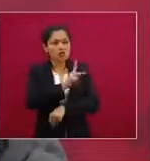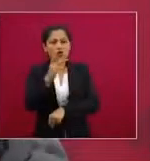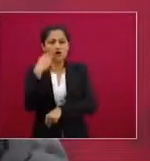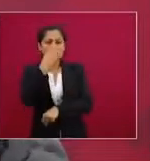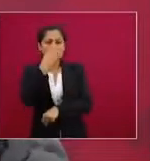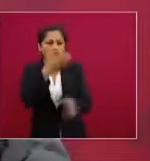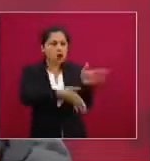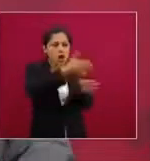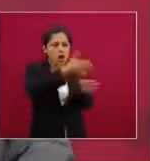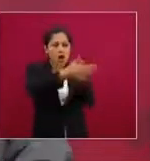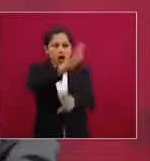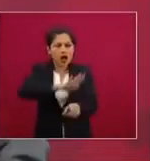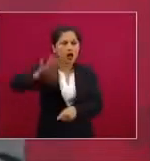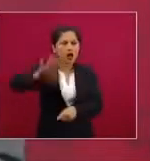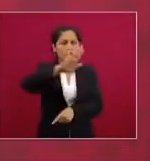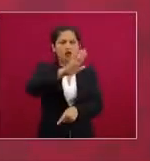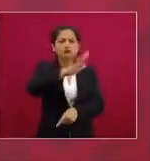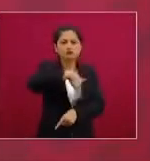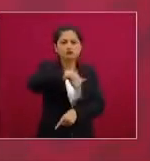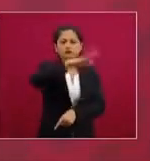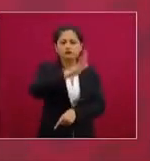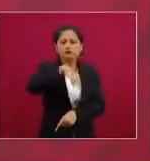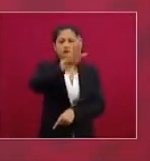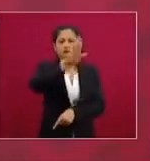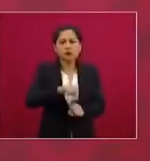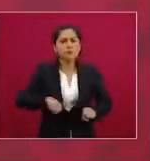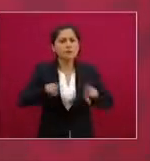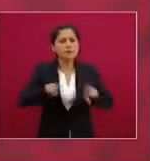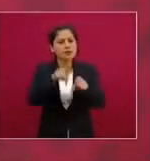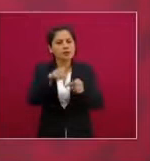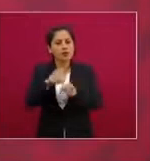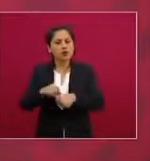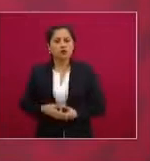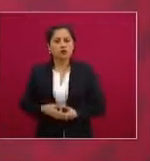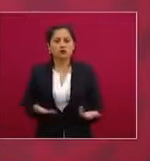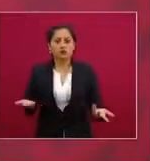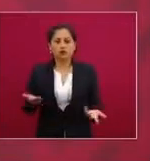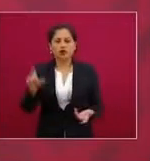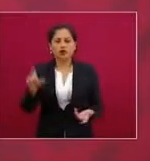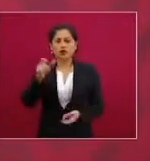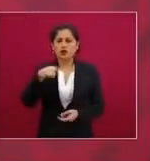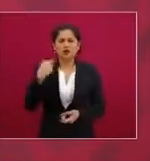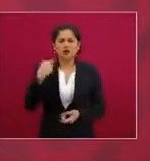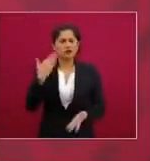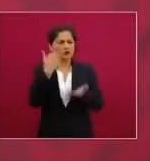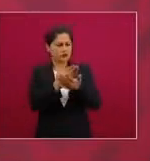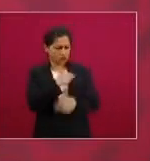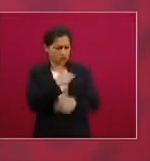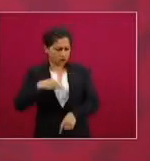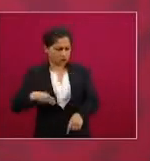todos los edificios públicos, los palacios. Llegaba uno a un municipio y no hacía falta